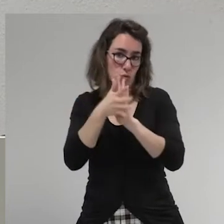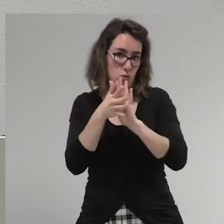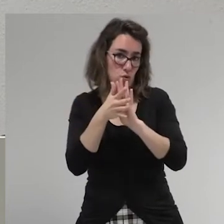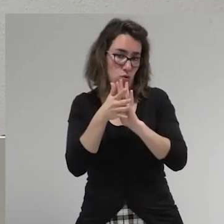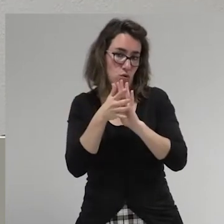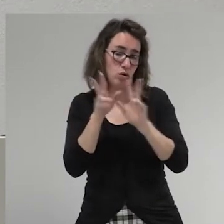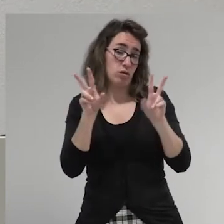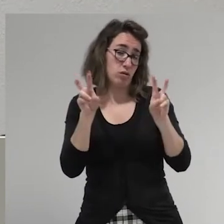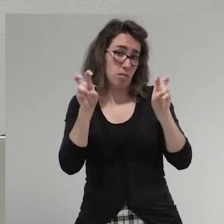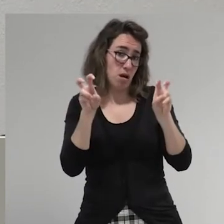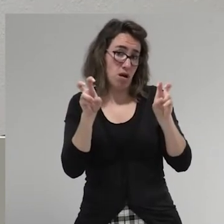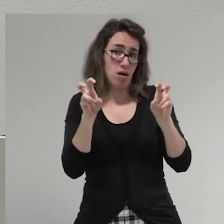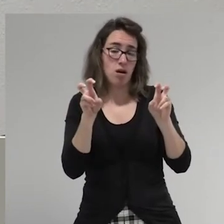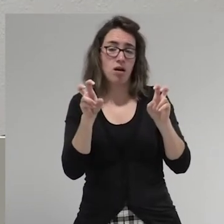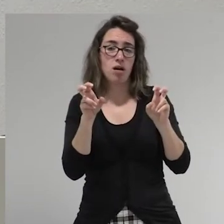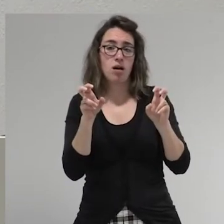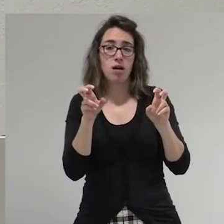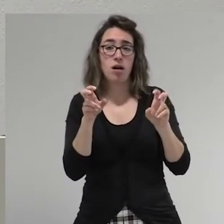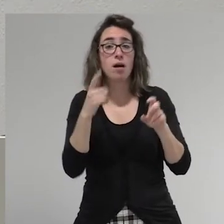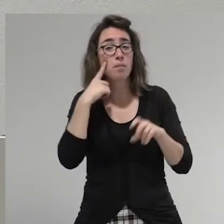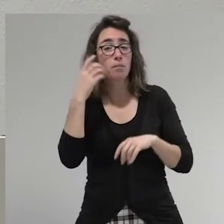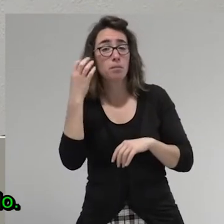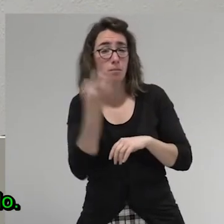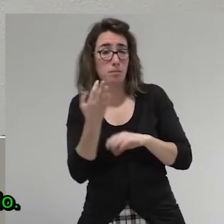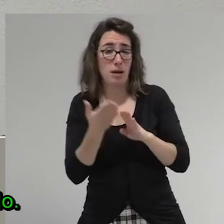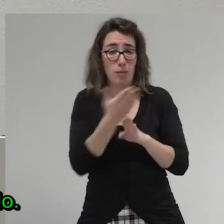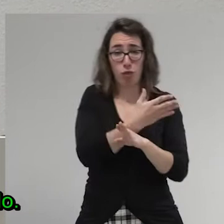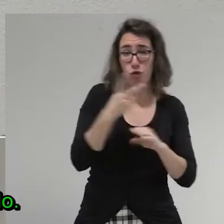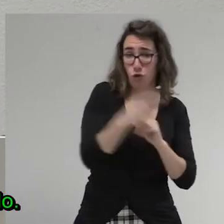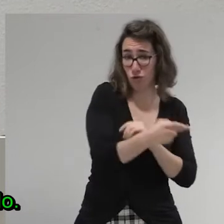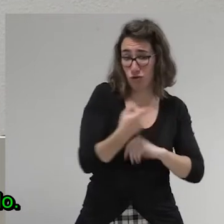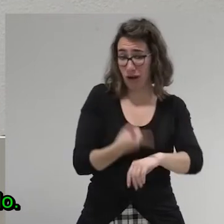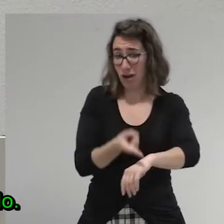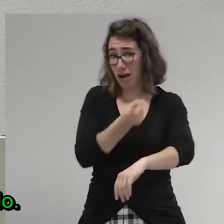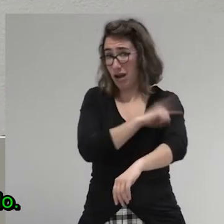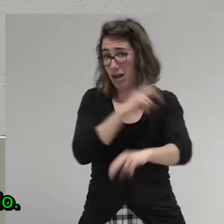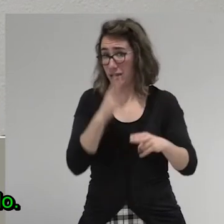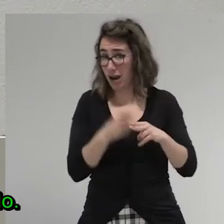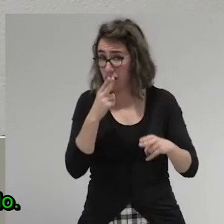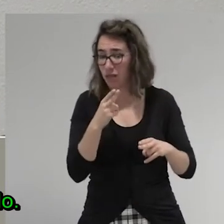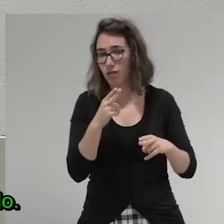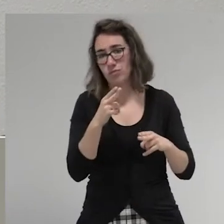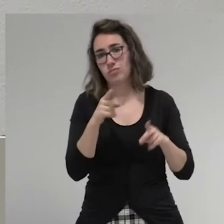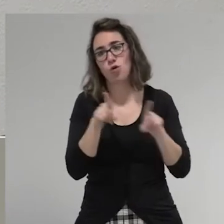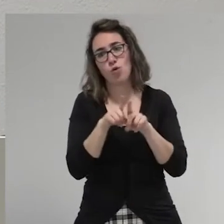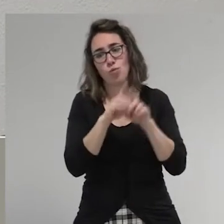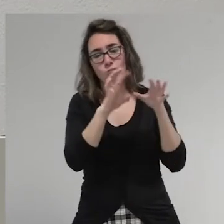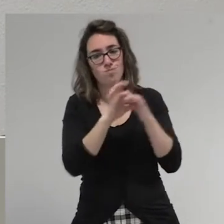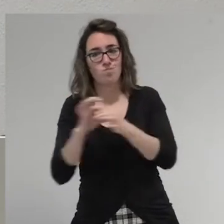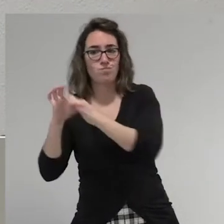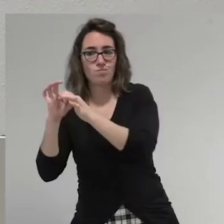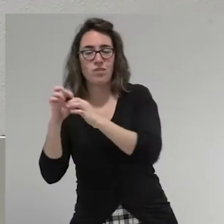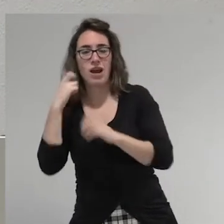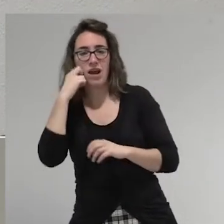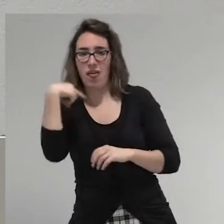sobre por qué las políticas de prevención de la radicalización se han de comprender como una práctica de racismo de Estado. Se han de comprender así